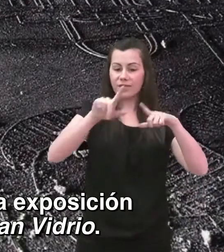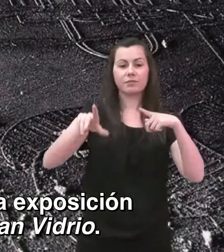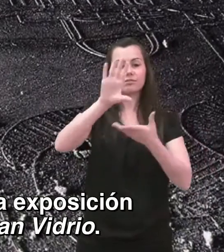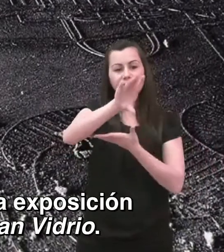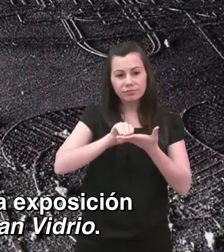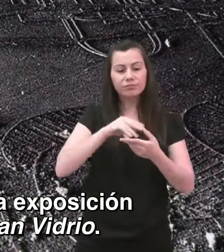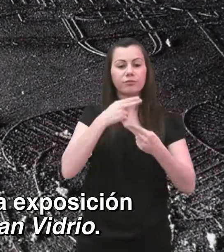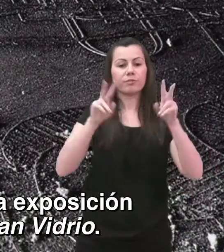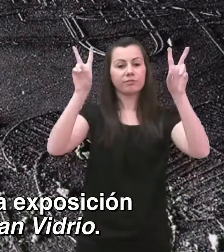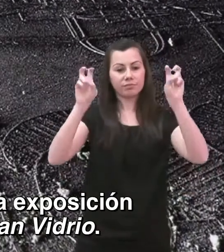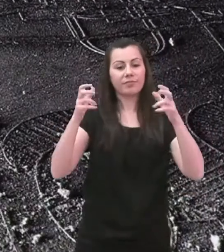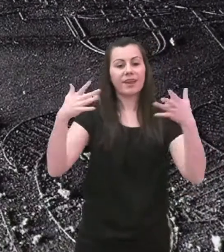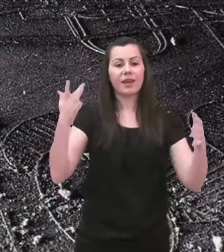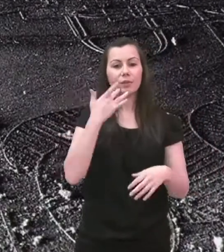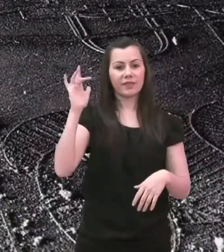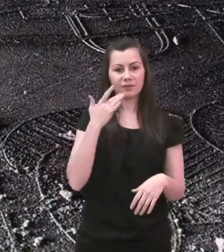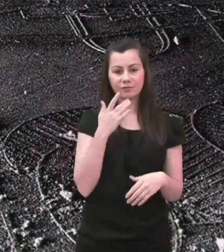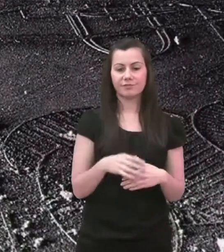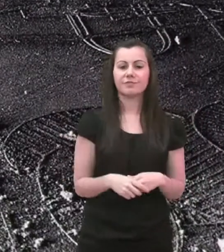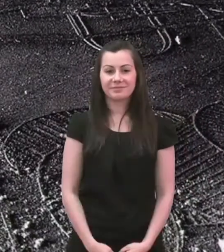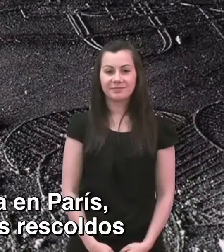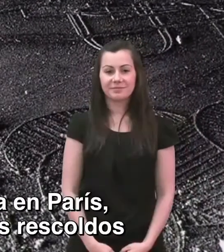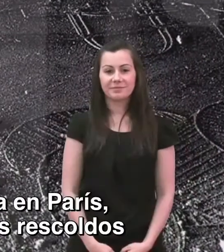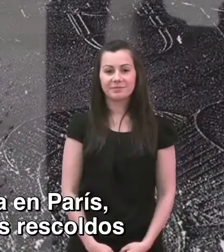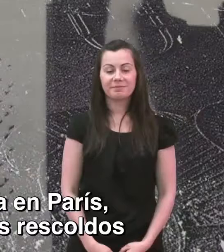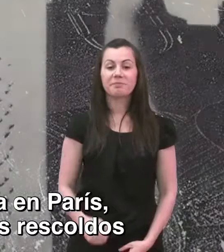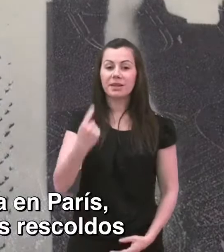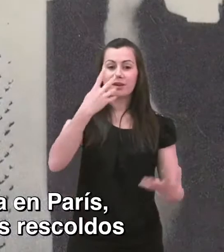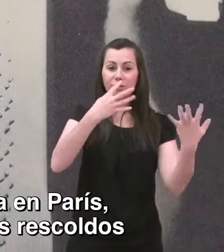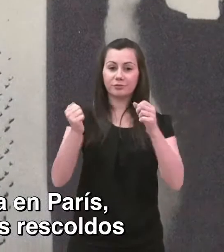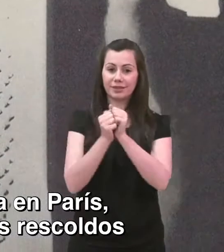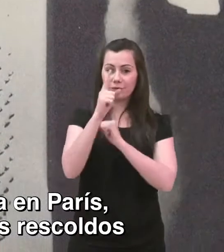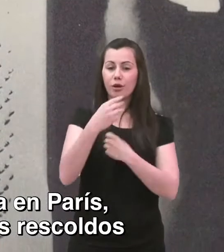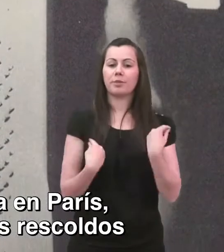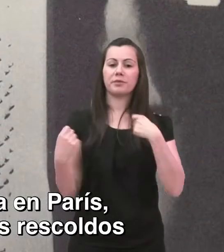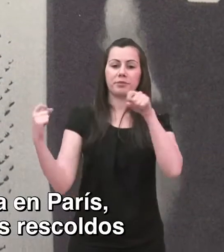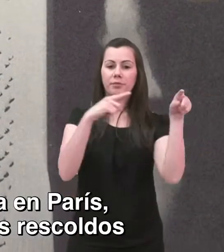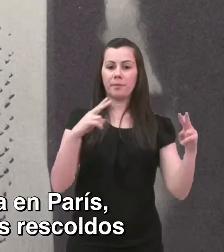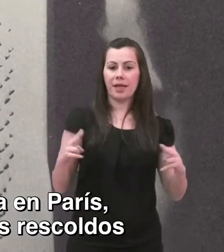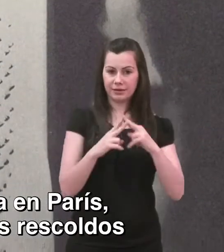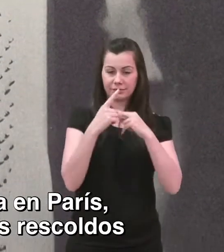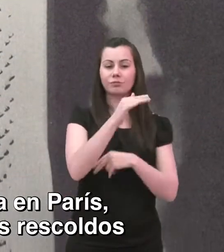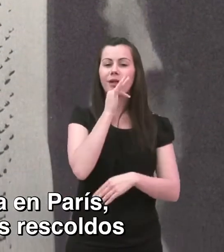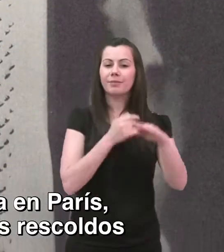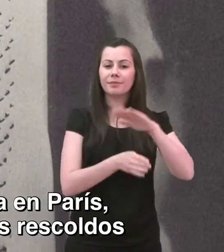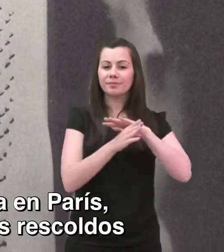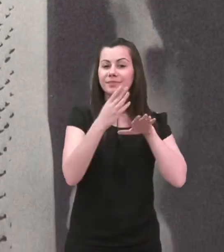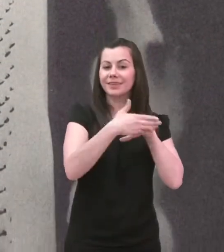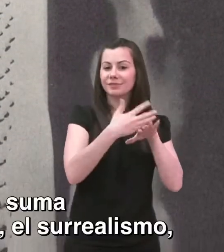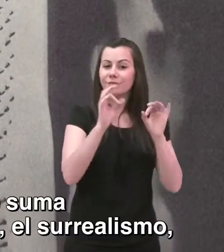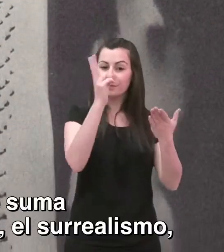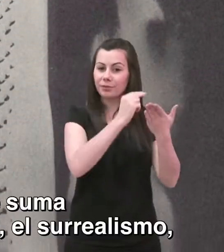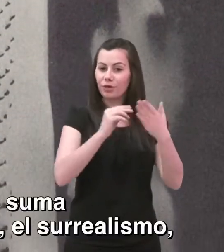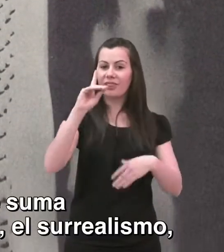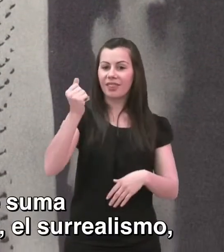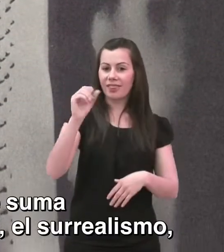exposición captada en el gran vidrio. En 1921 se instala en París, donde abandera los rescoldos